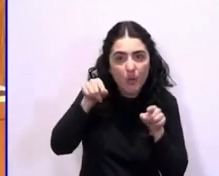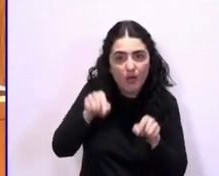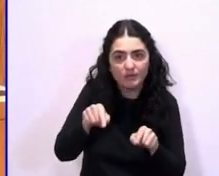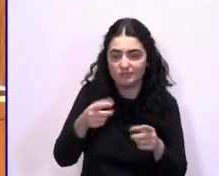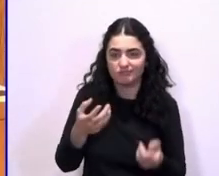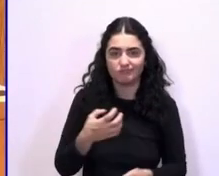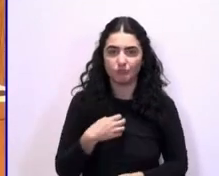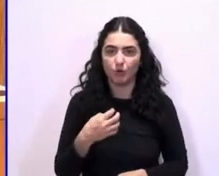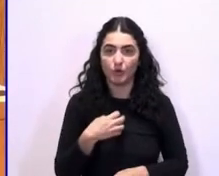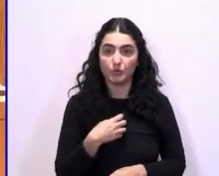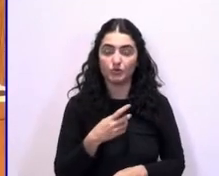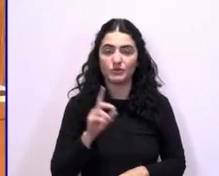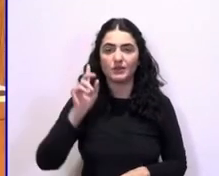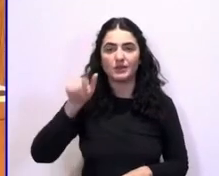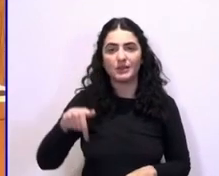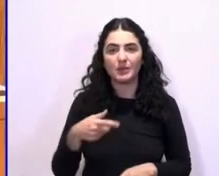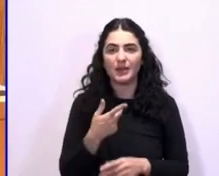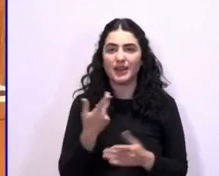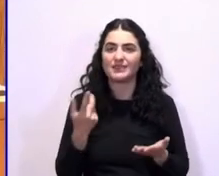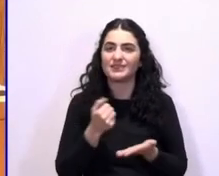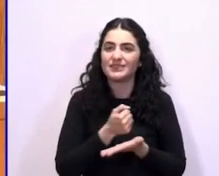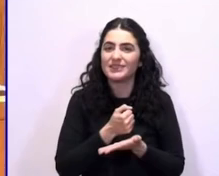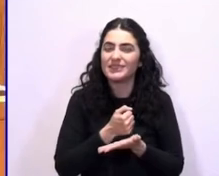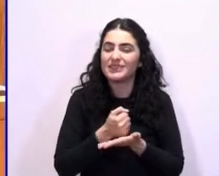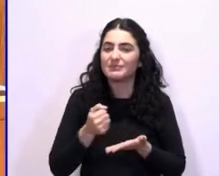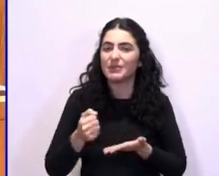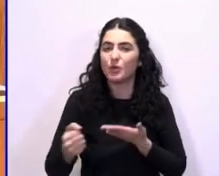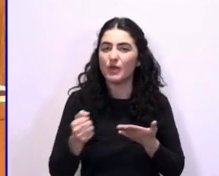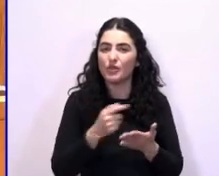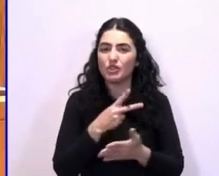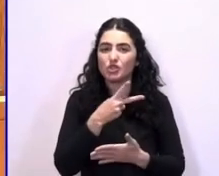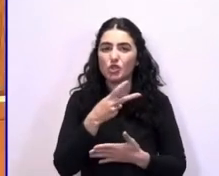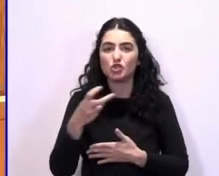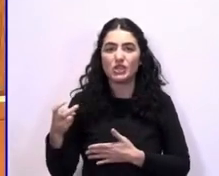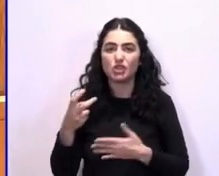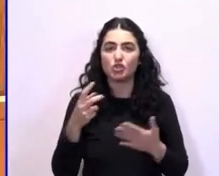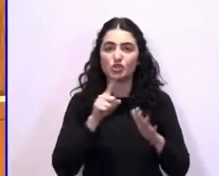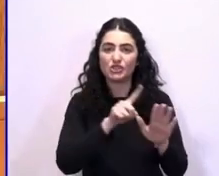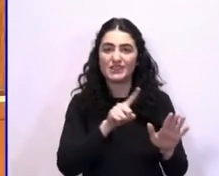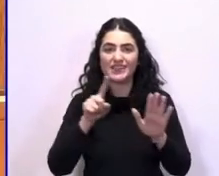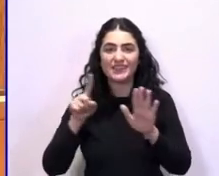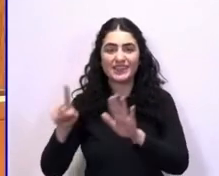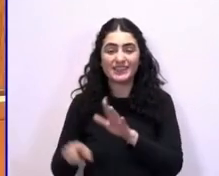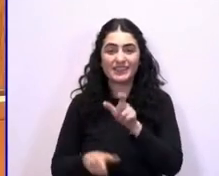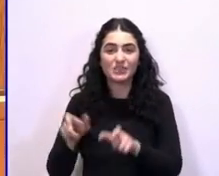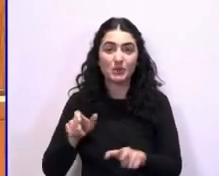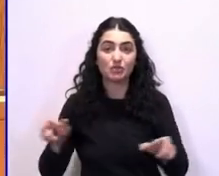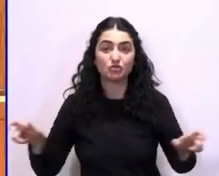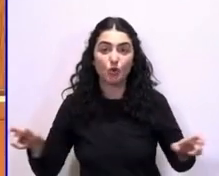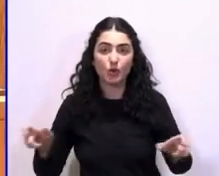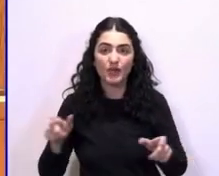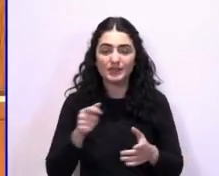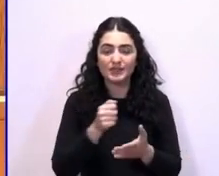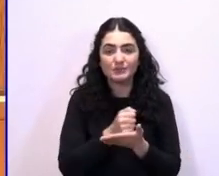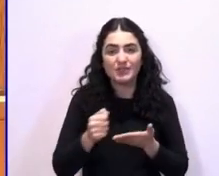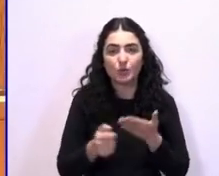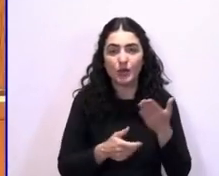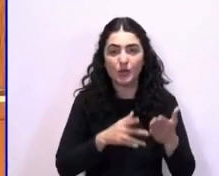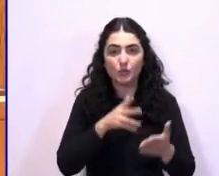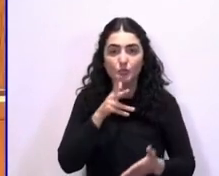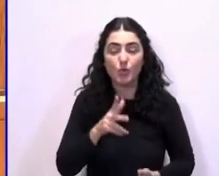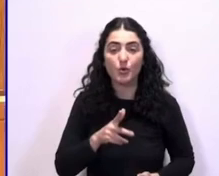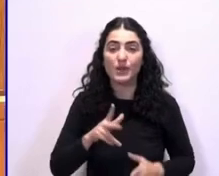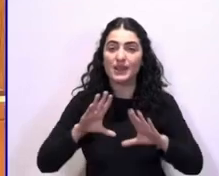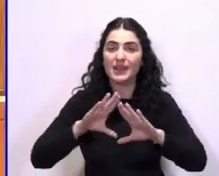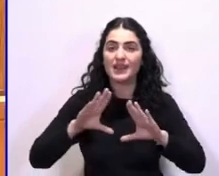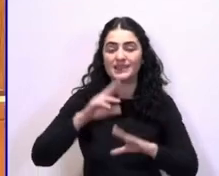no decir de las inmatriculaciones? En La Rioja son 266 bienes los inmatriculados por la Iglesia Católica, 16 con